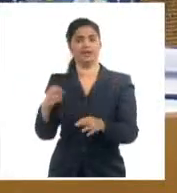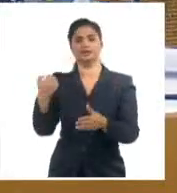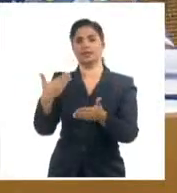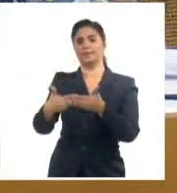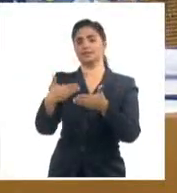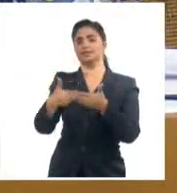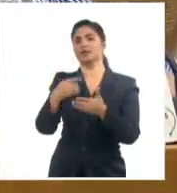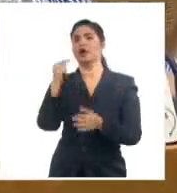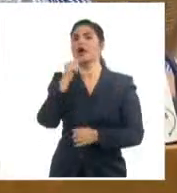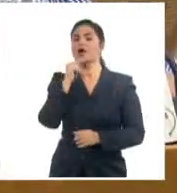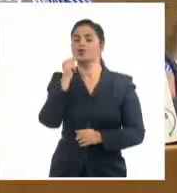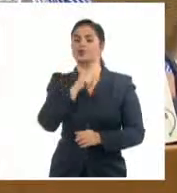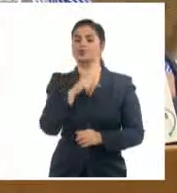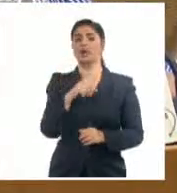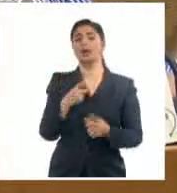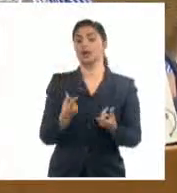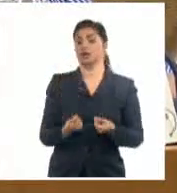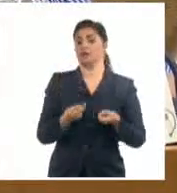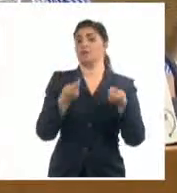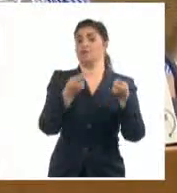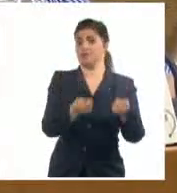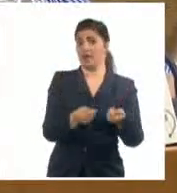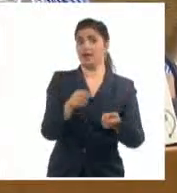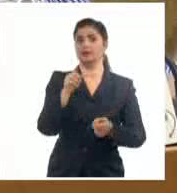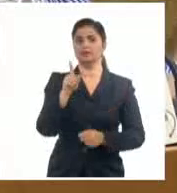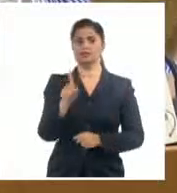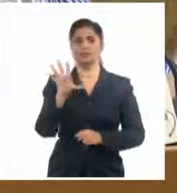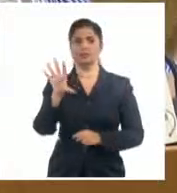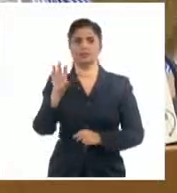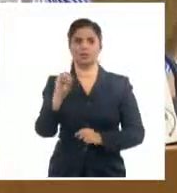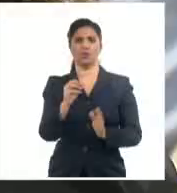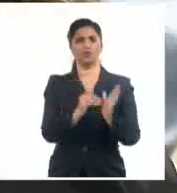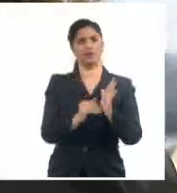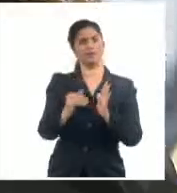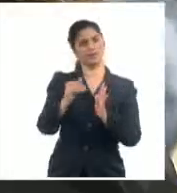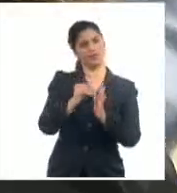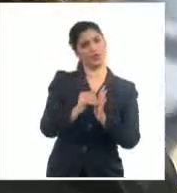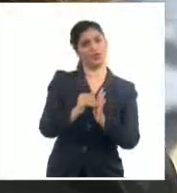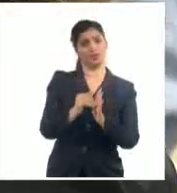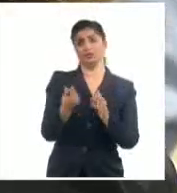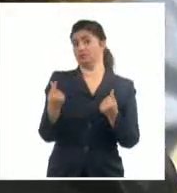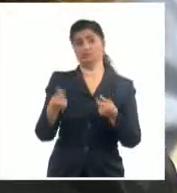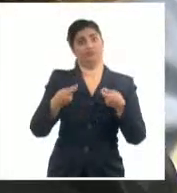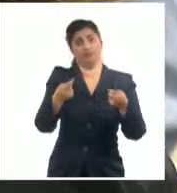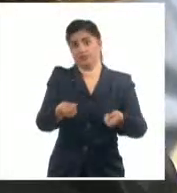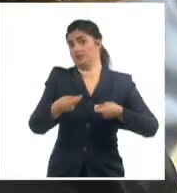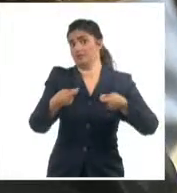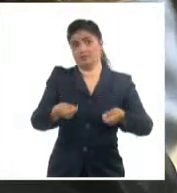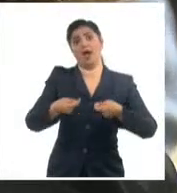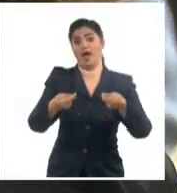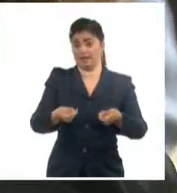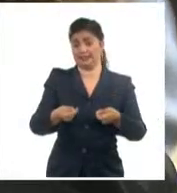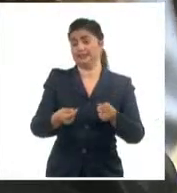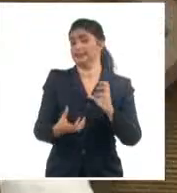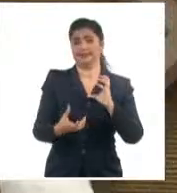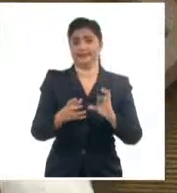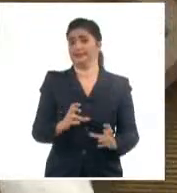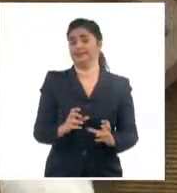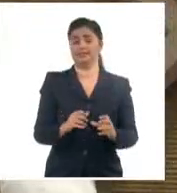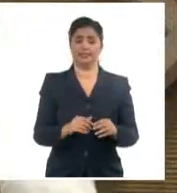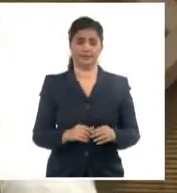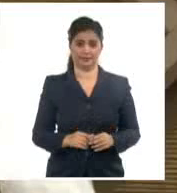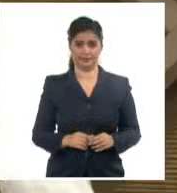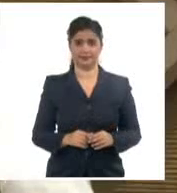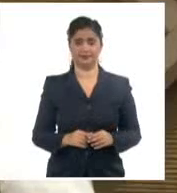de 150 millones. Uruguay no se le ha invertido 150 millones desde que triunfó la revolución. Es un proyecto para 5 años.